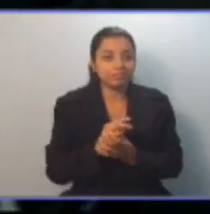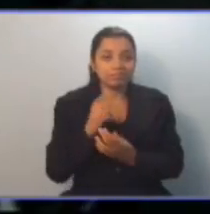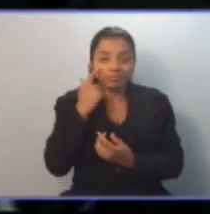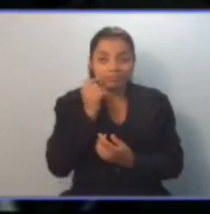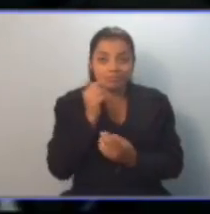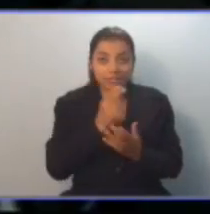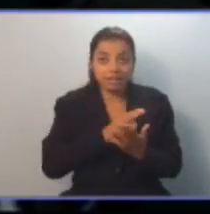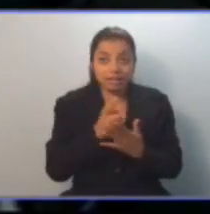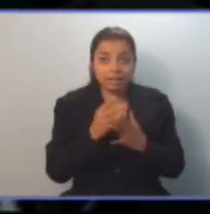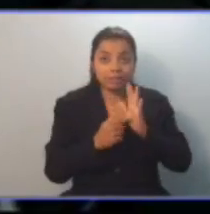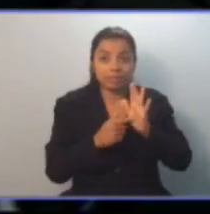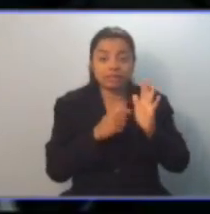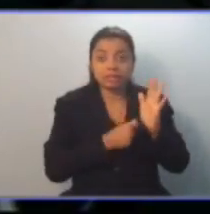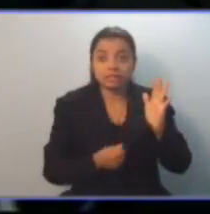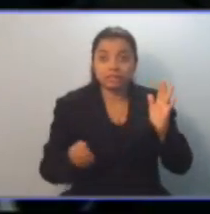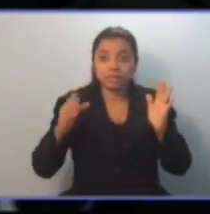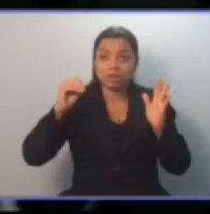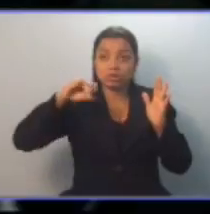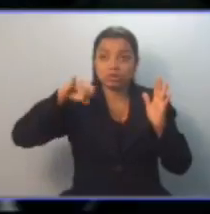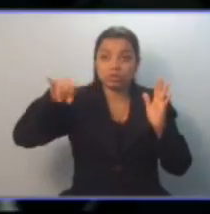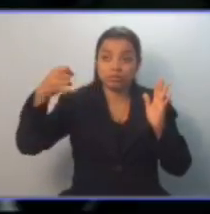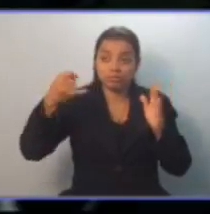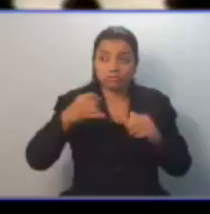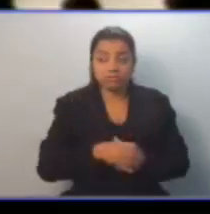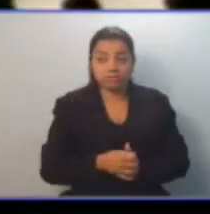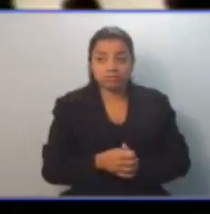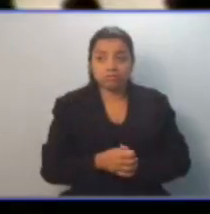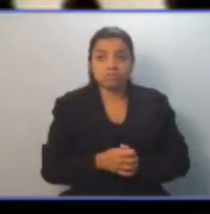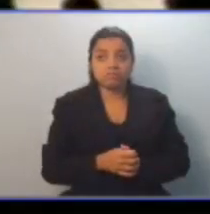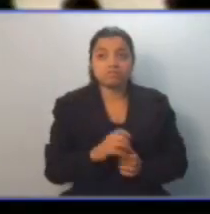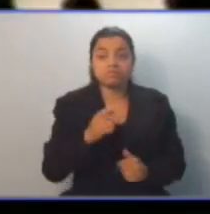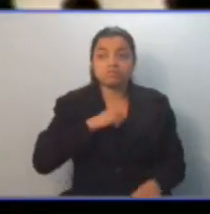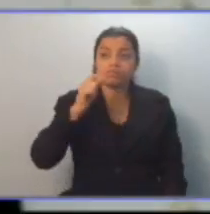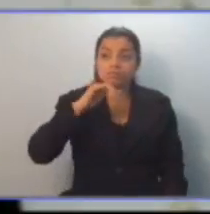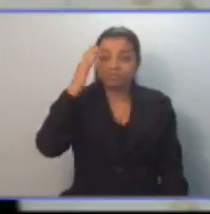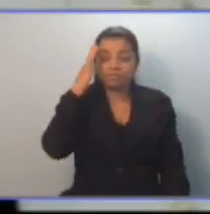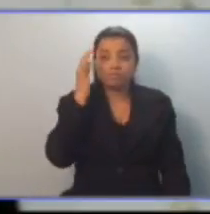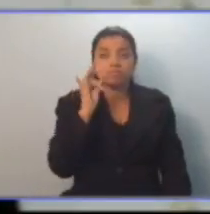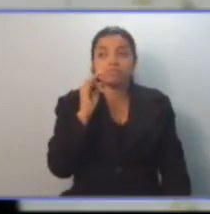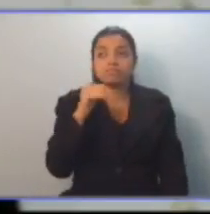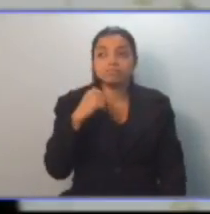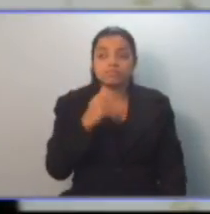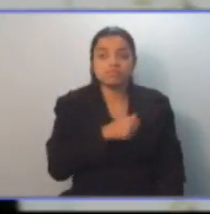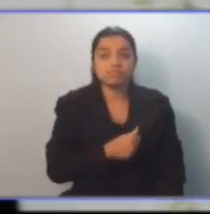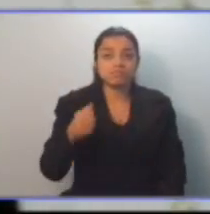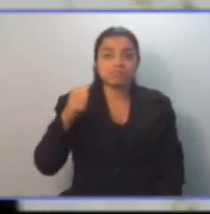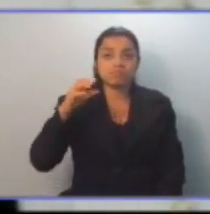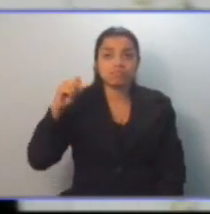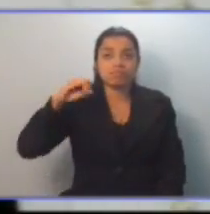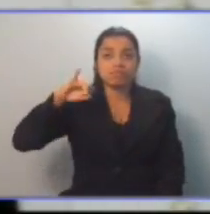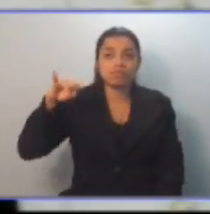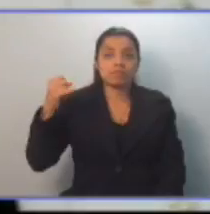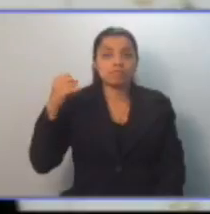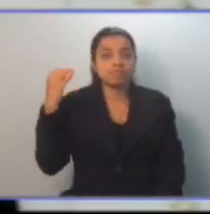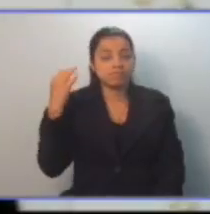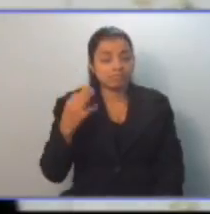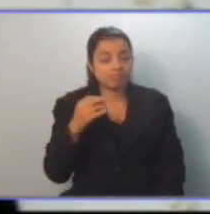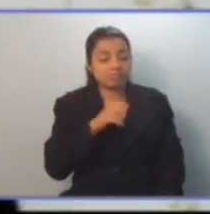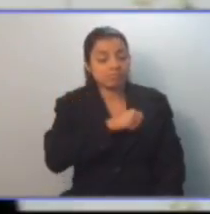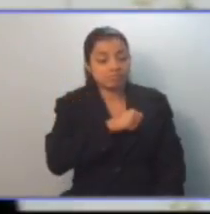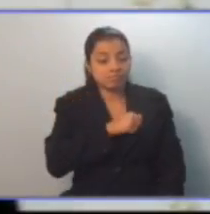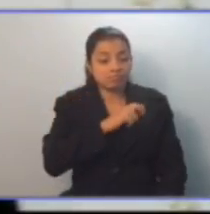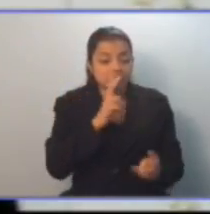que debe cumplir la Corte Suprema de Justicia? Yo creo que la Corte Suprema de Justicia tiene que subirse al barco